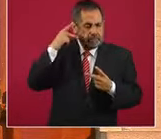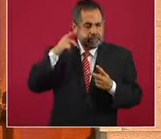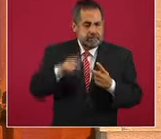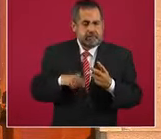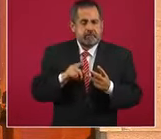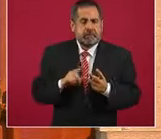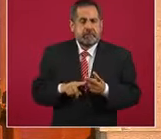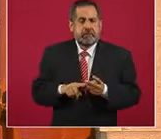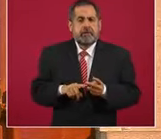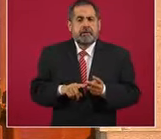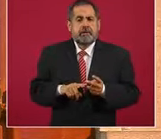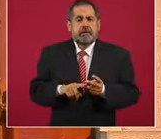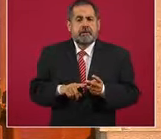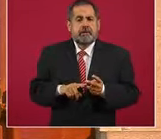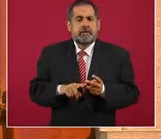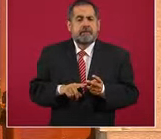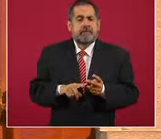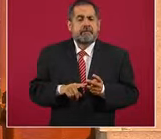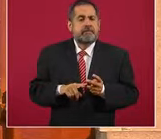y